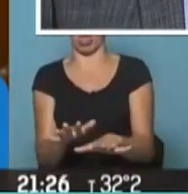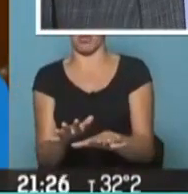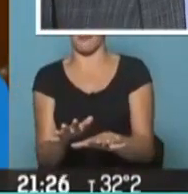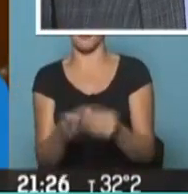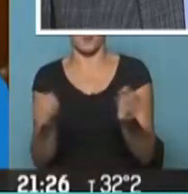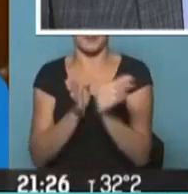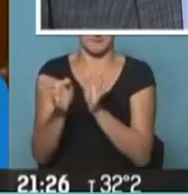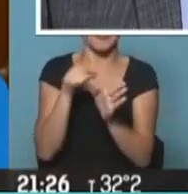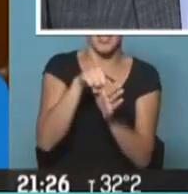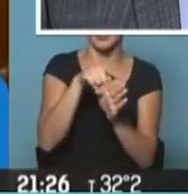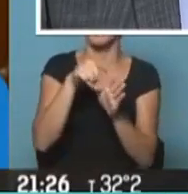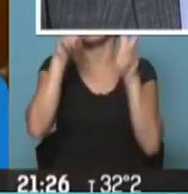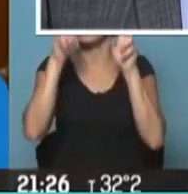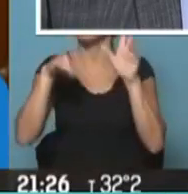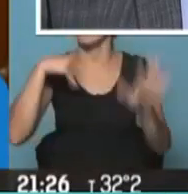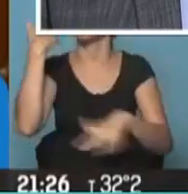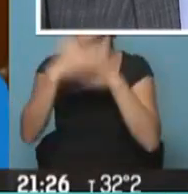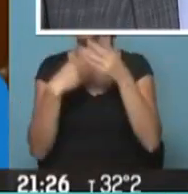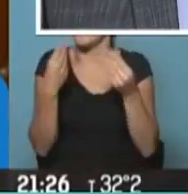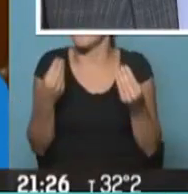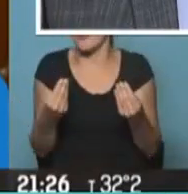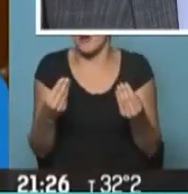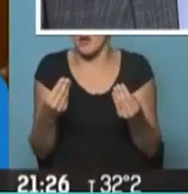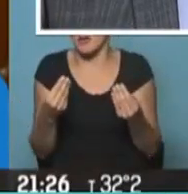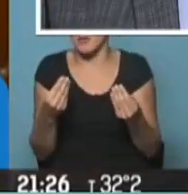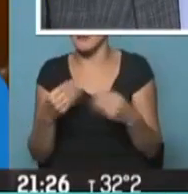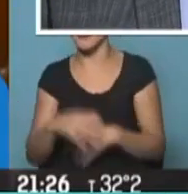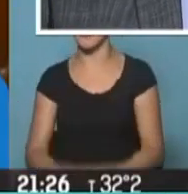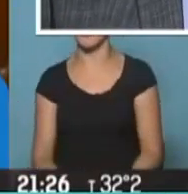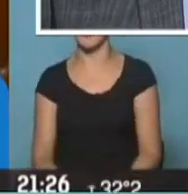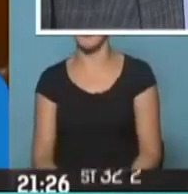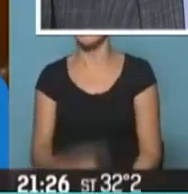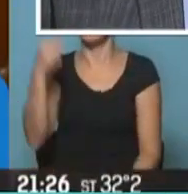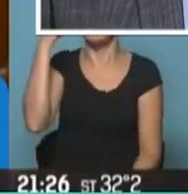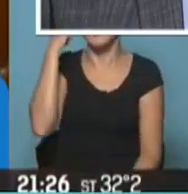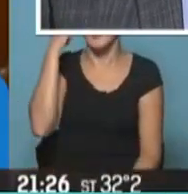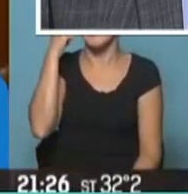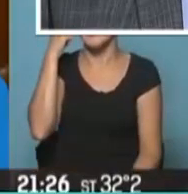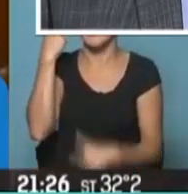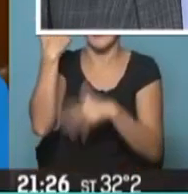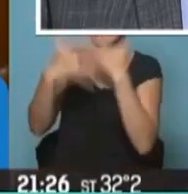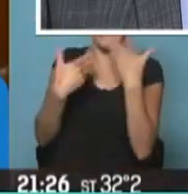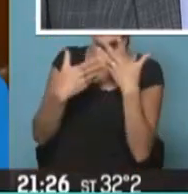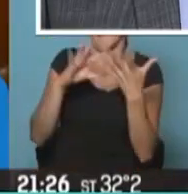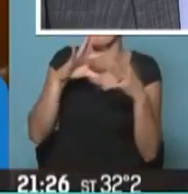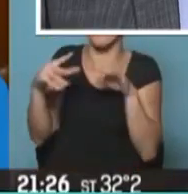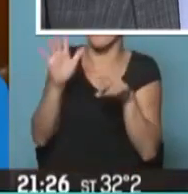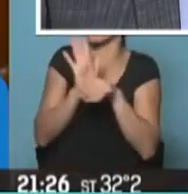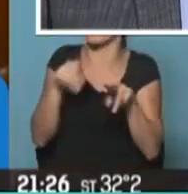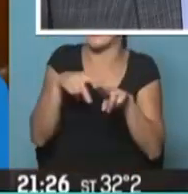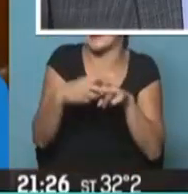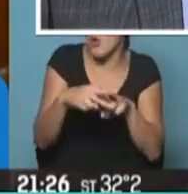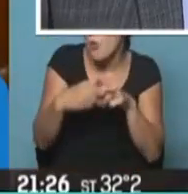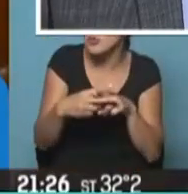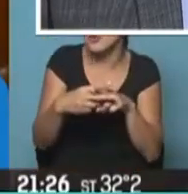violencia porque la concepción de la violencia como un recurso de transforma en política fue perdiendo vigencia